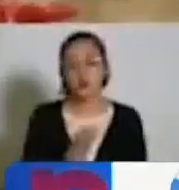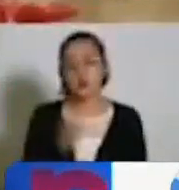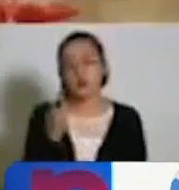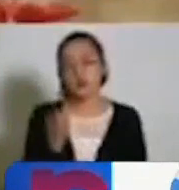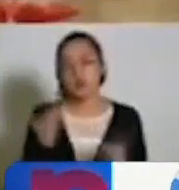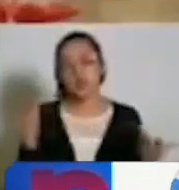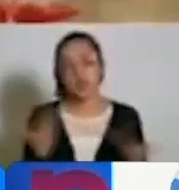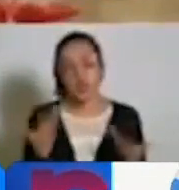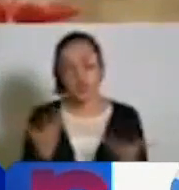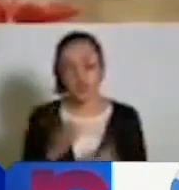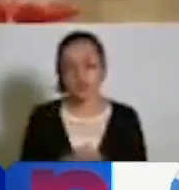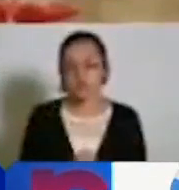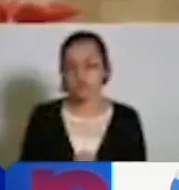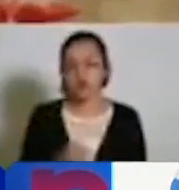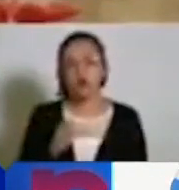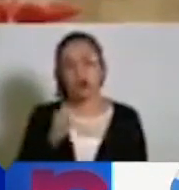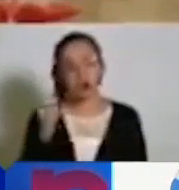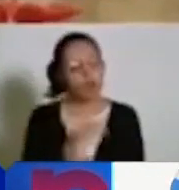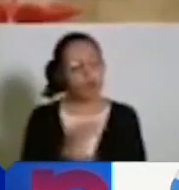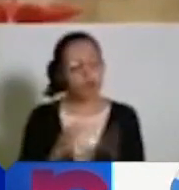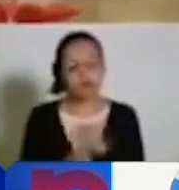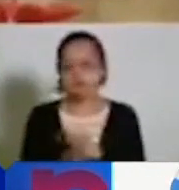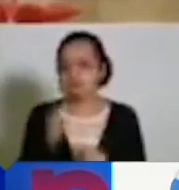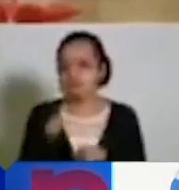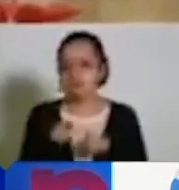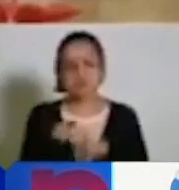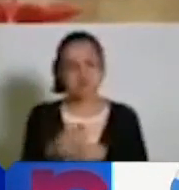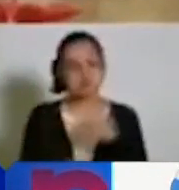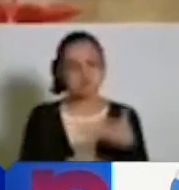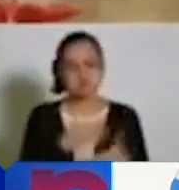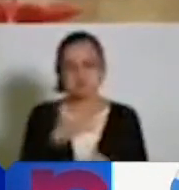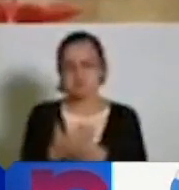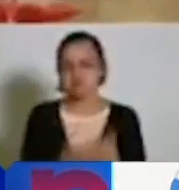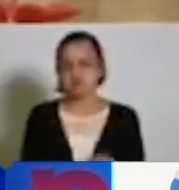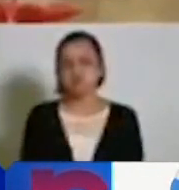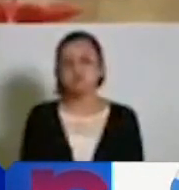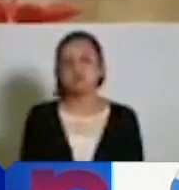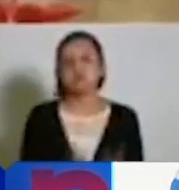Van a salir otras cosas, el decomiso